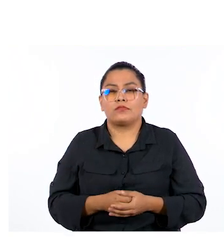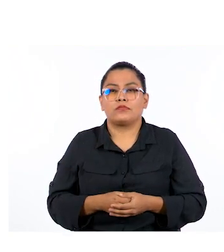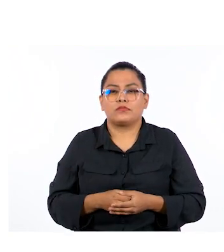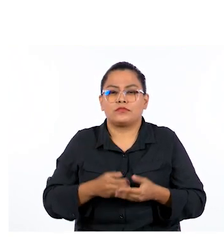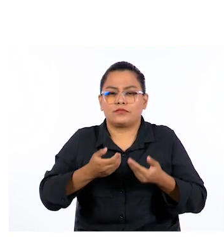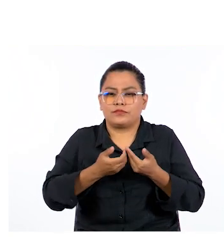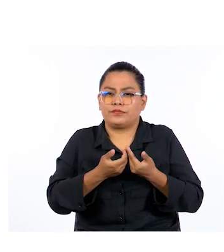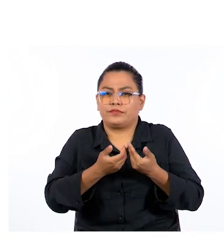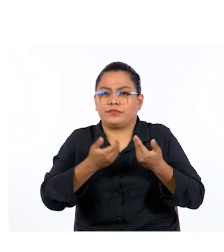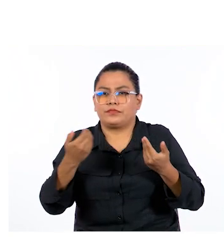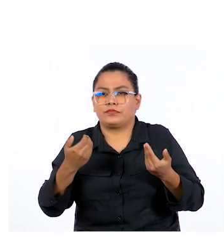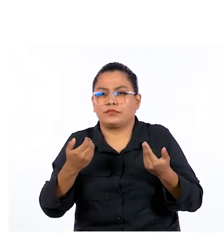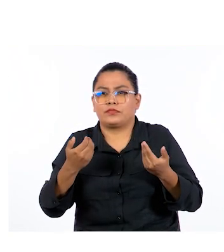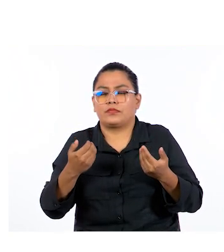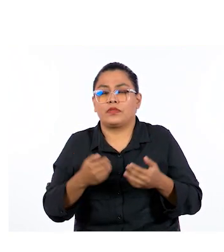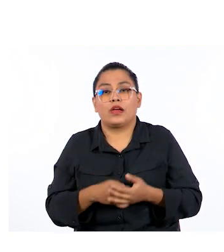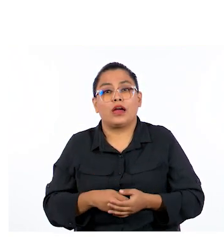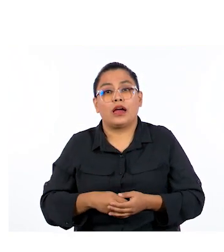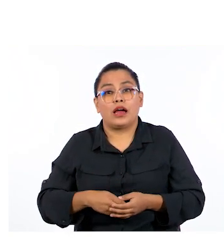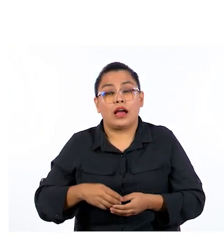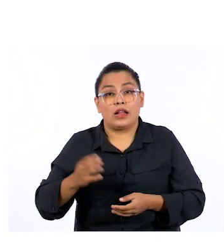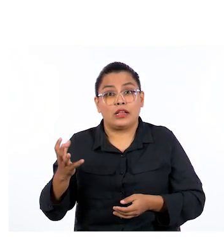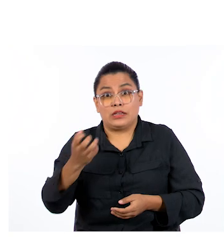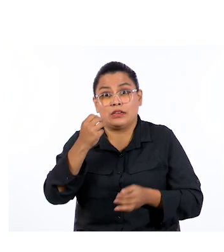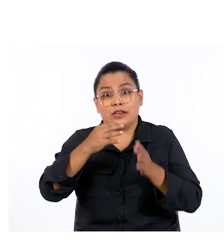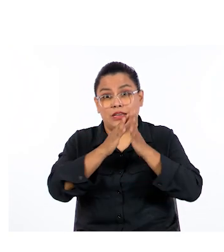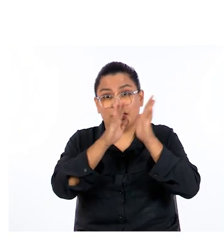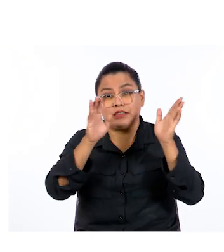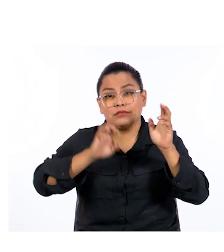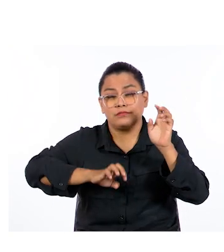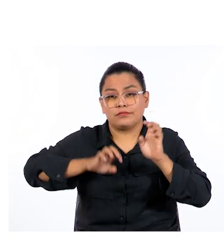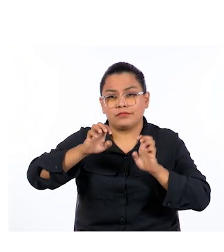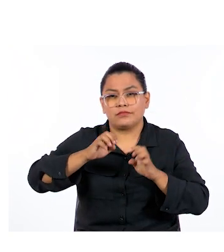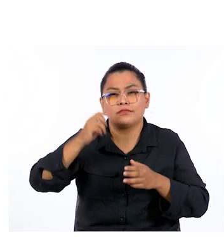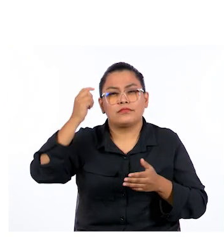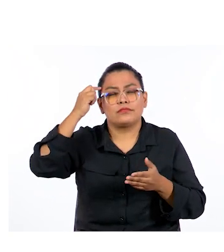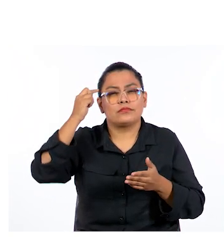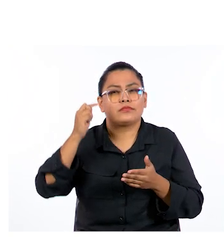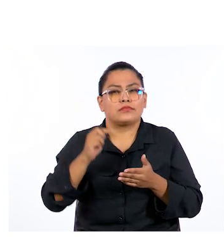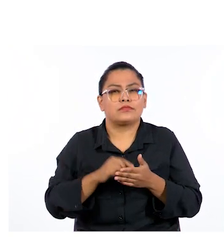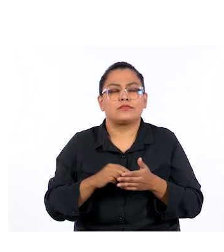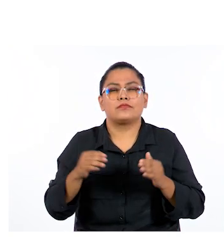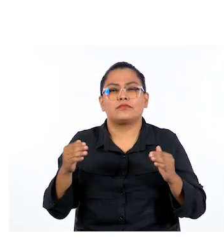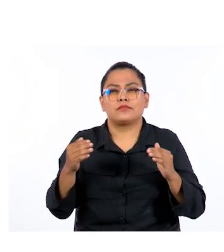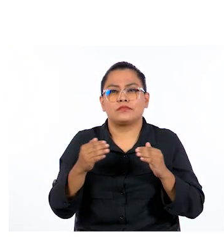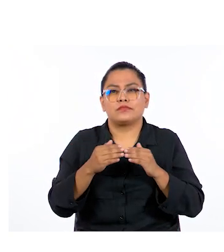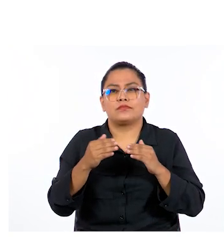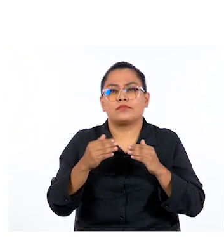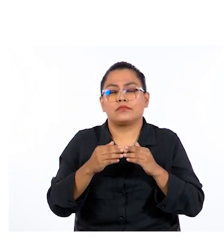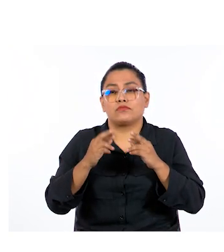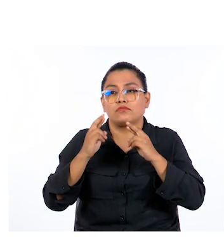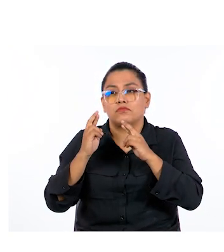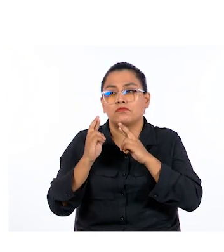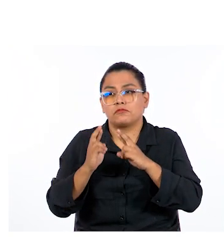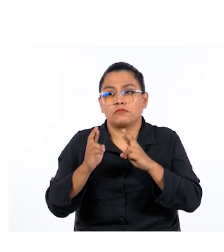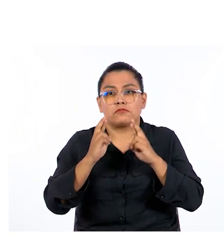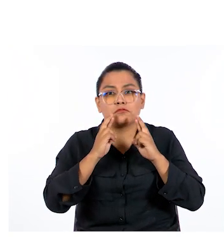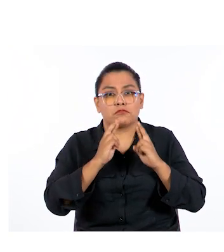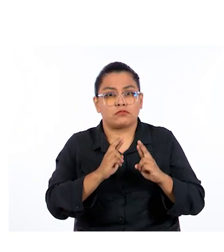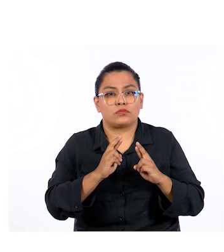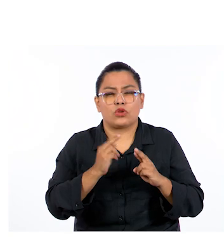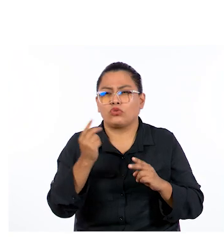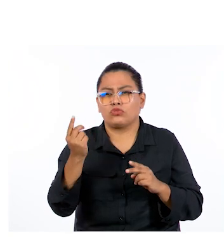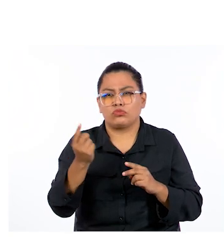que se desprenden o se subordinan al principal que deseamos evaluar. Las pruebas de unidad también incluyen un